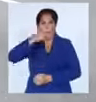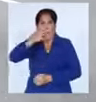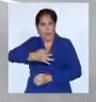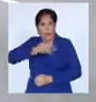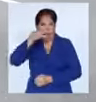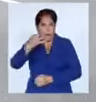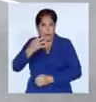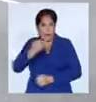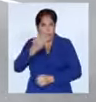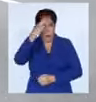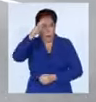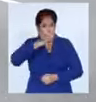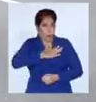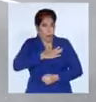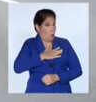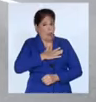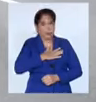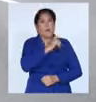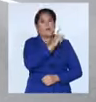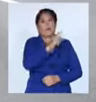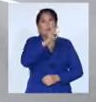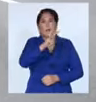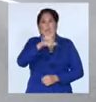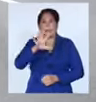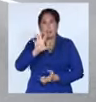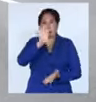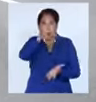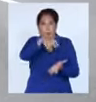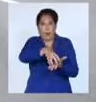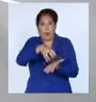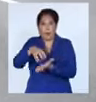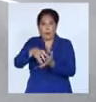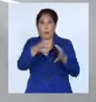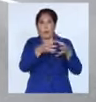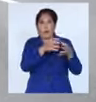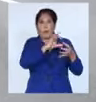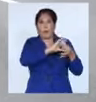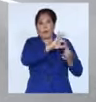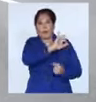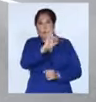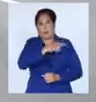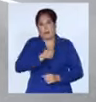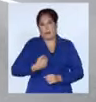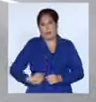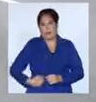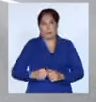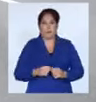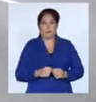nombre de Cuba, sino de los 135 estados que integran el Grupo de los 77 y